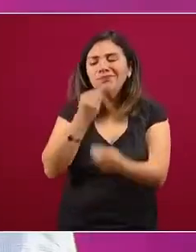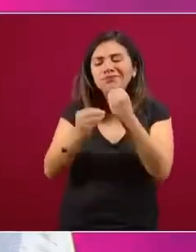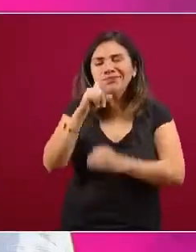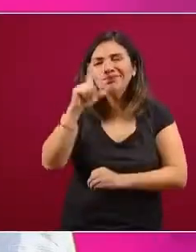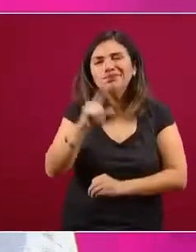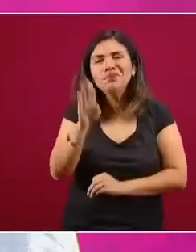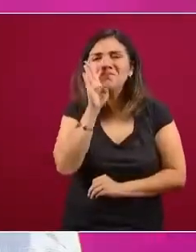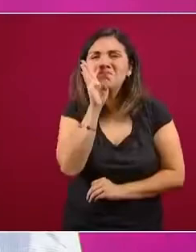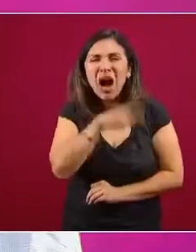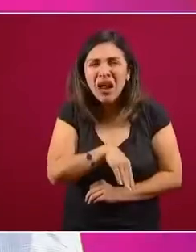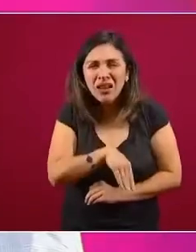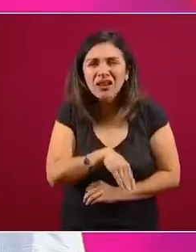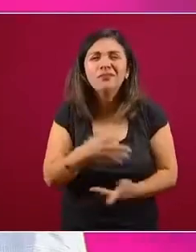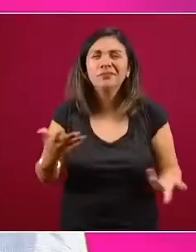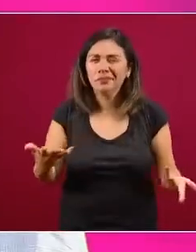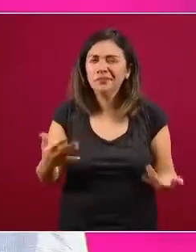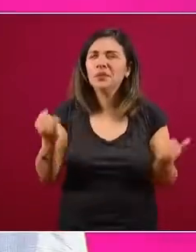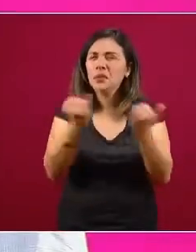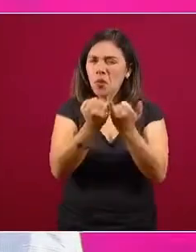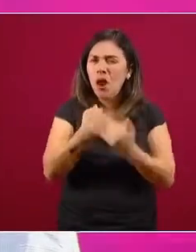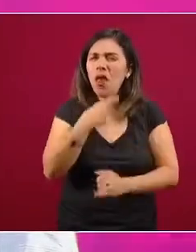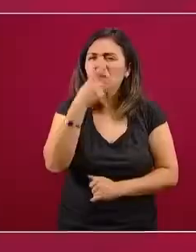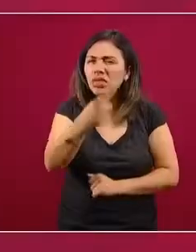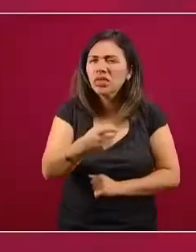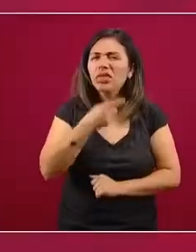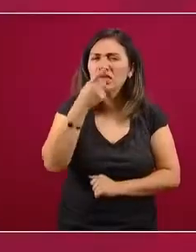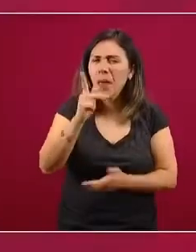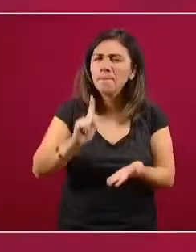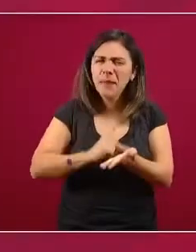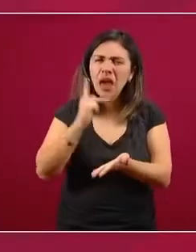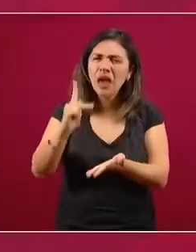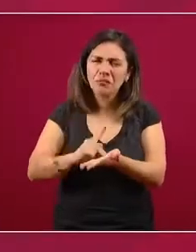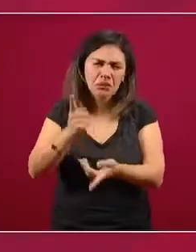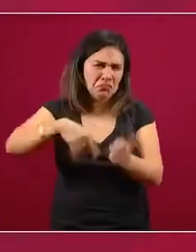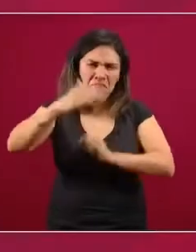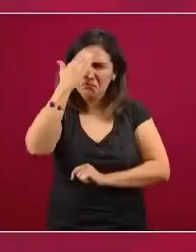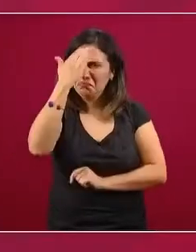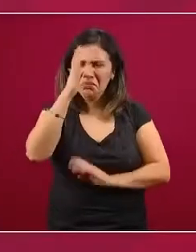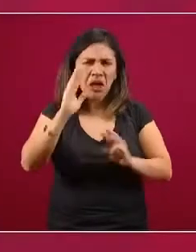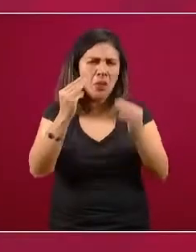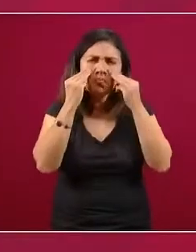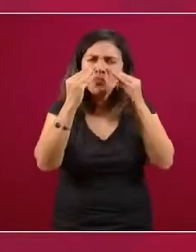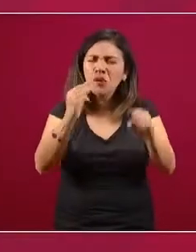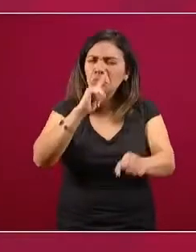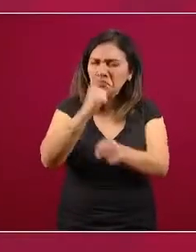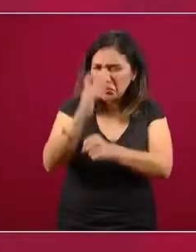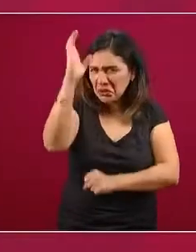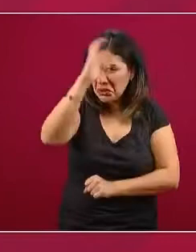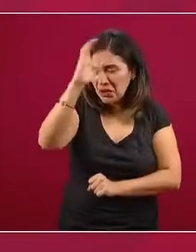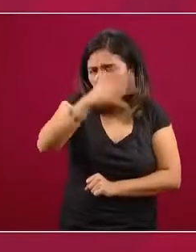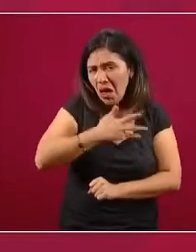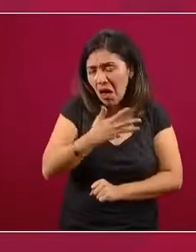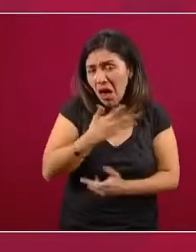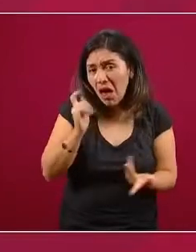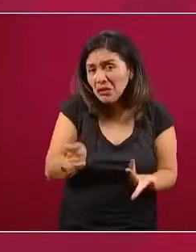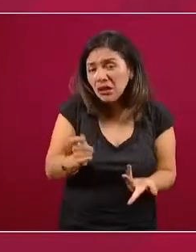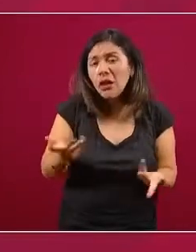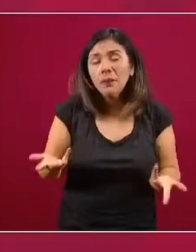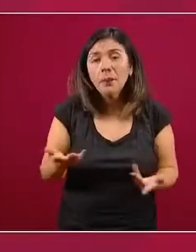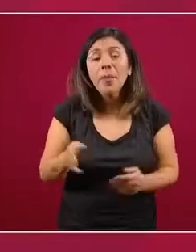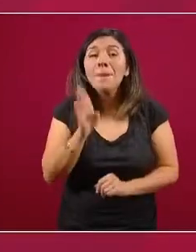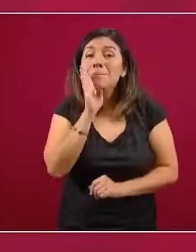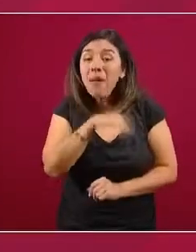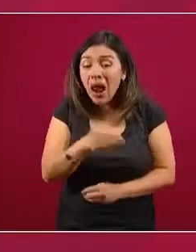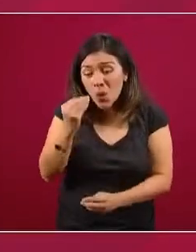alimentación. Habíamos comentado también en varias ocasiones, y es un hecho conocido, demostrado por la evidencia científica, que la